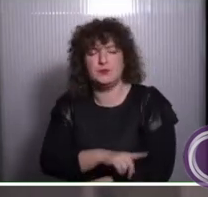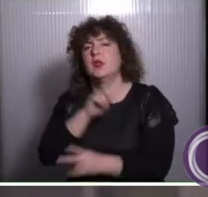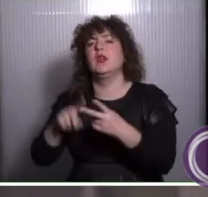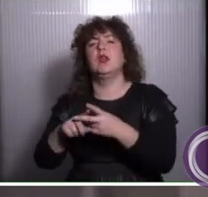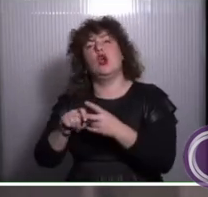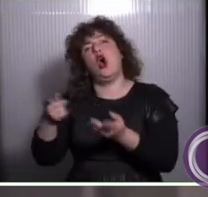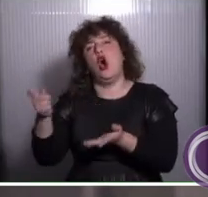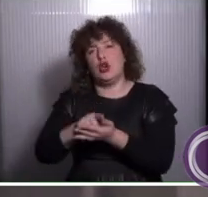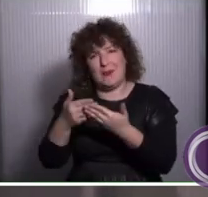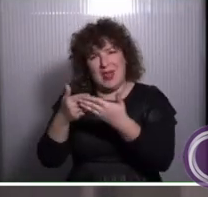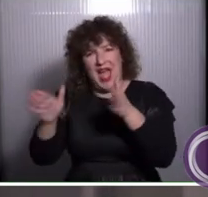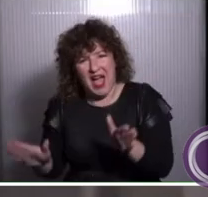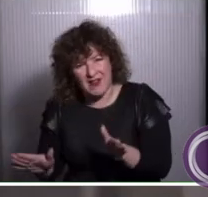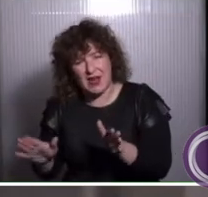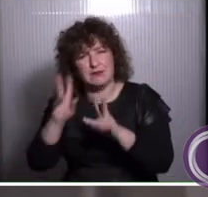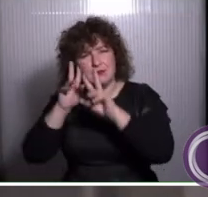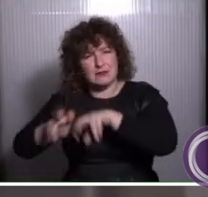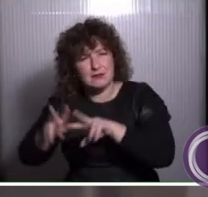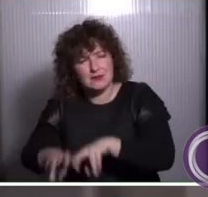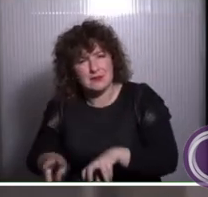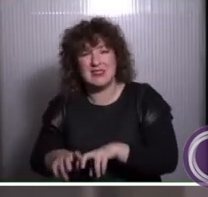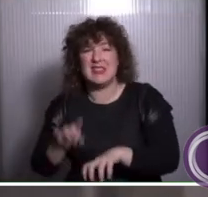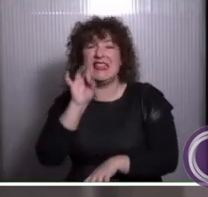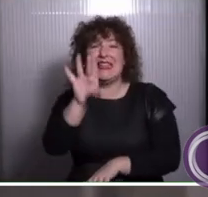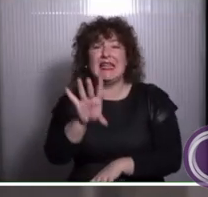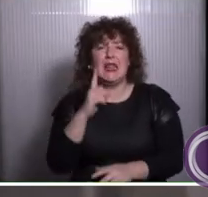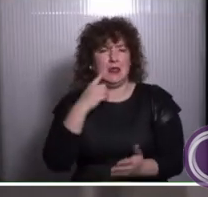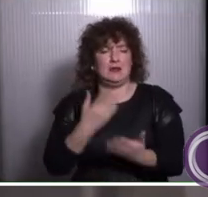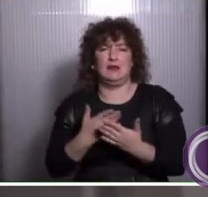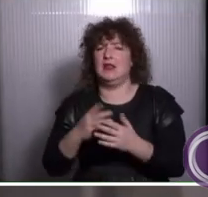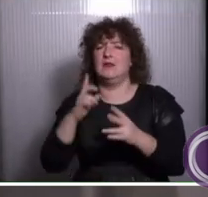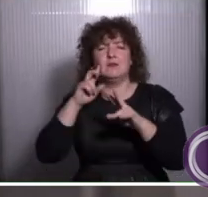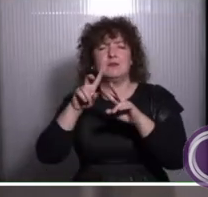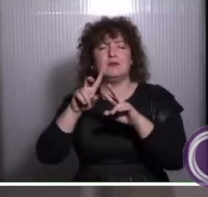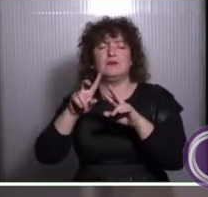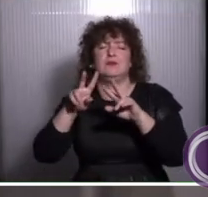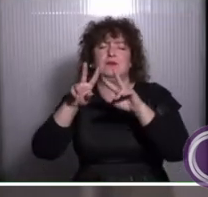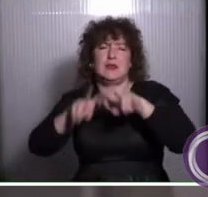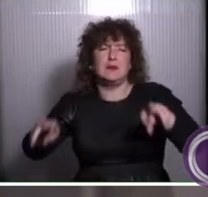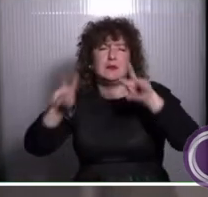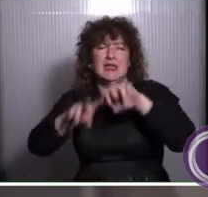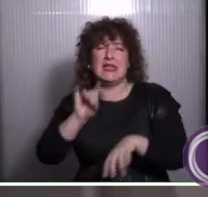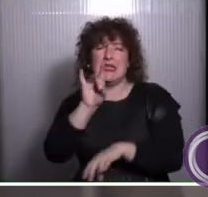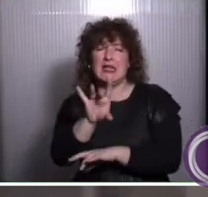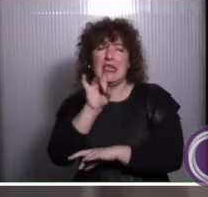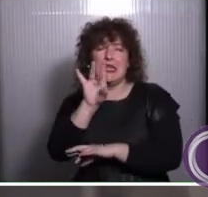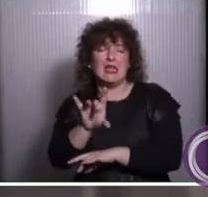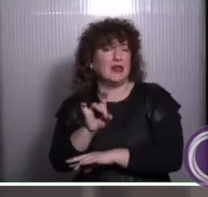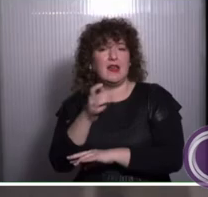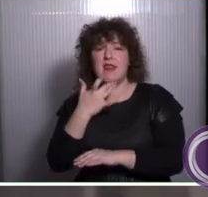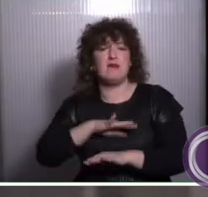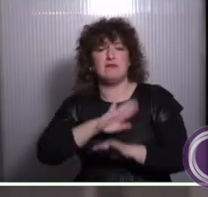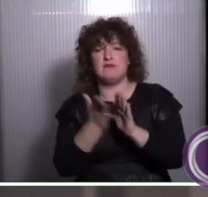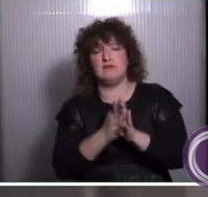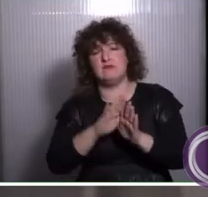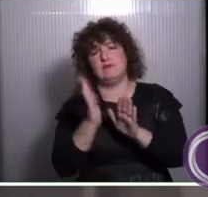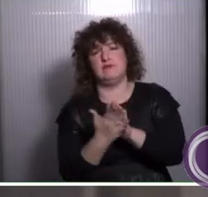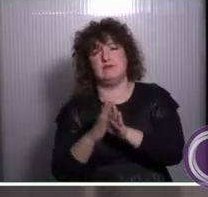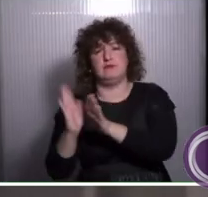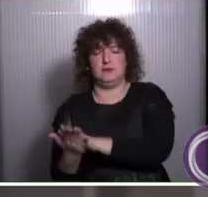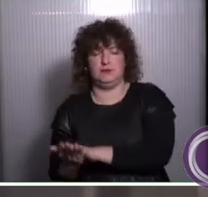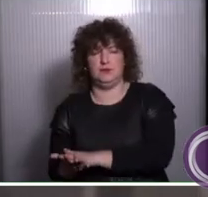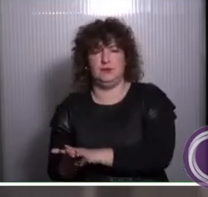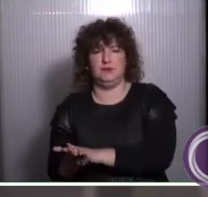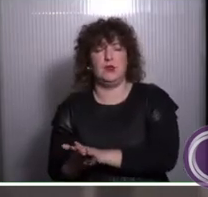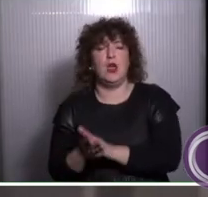vuelve a abrir. 15 causas por supuesta financiación irregular de Podemos se han cerrado ya. Hoy